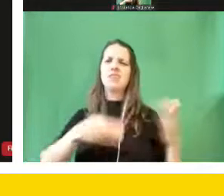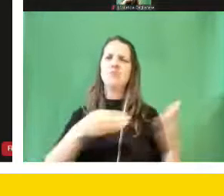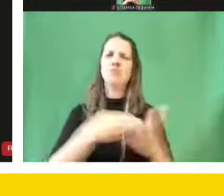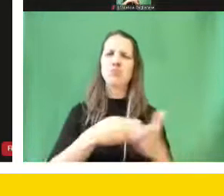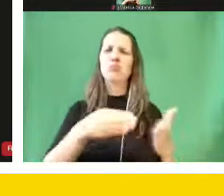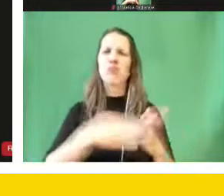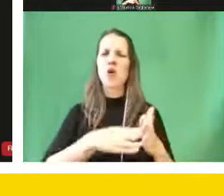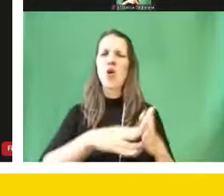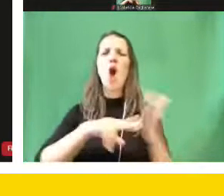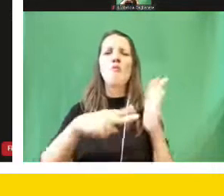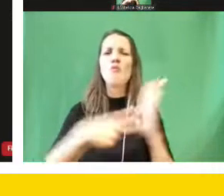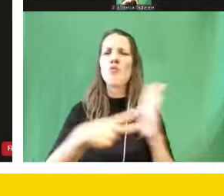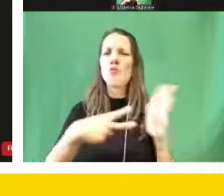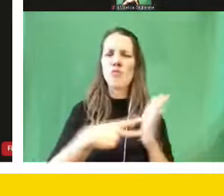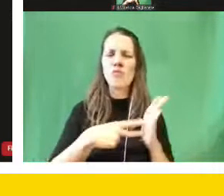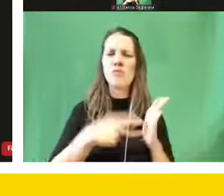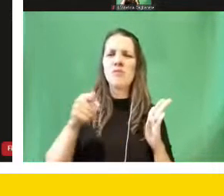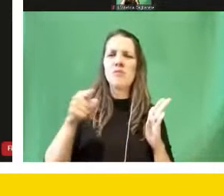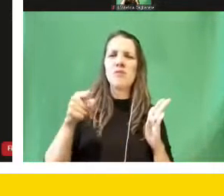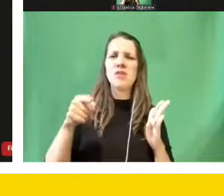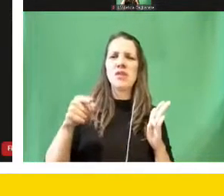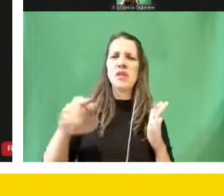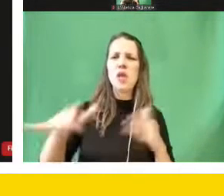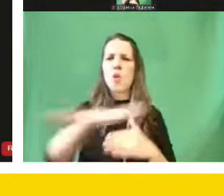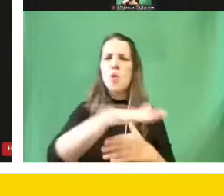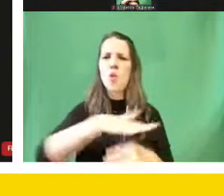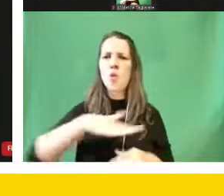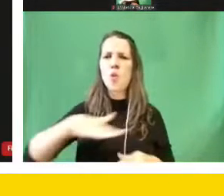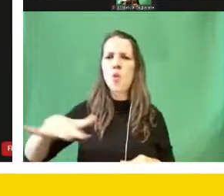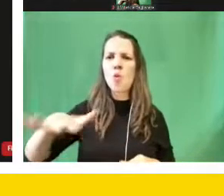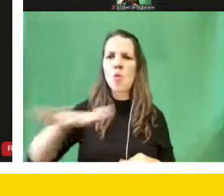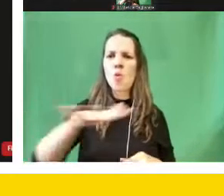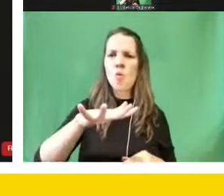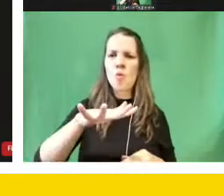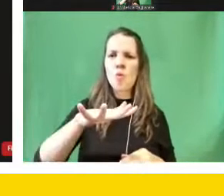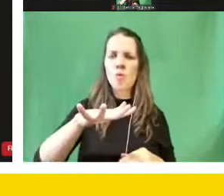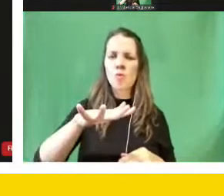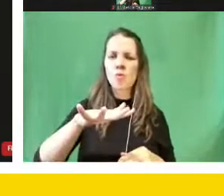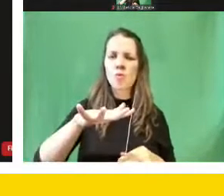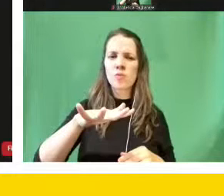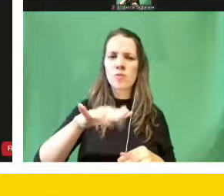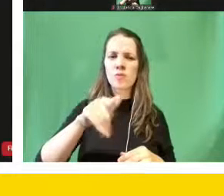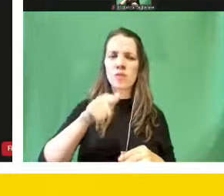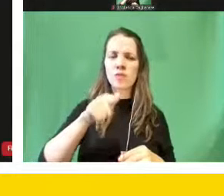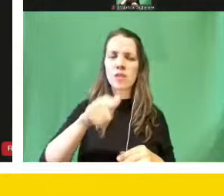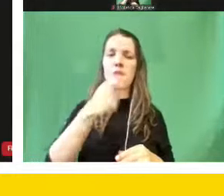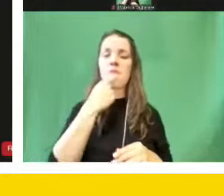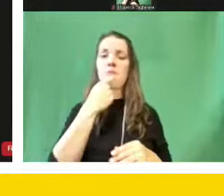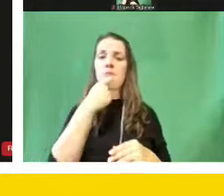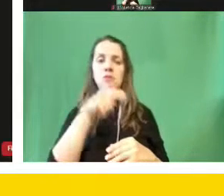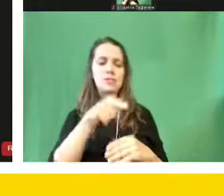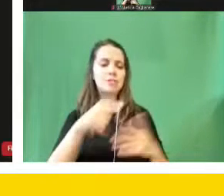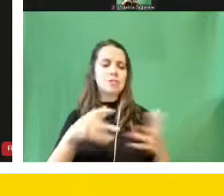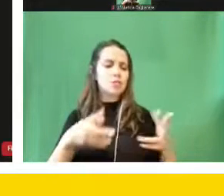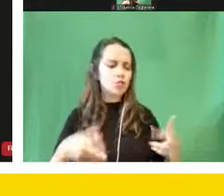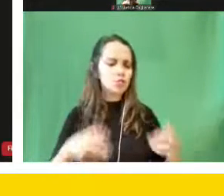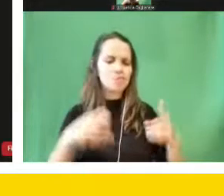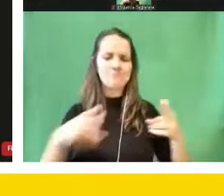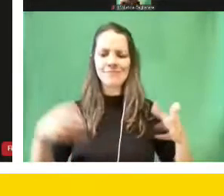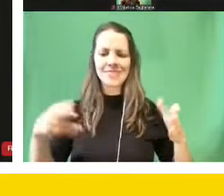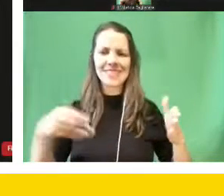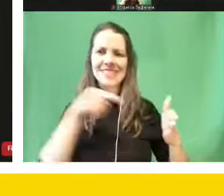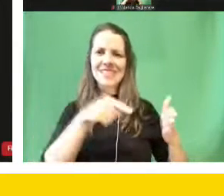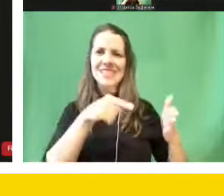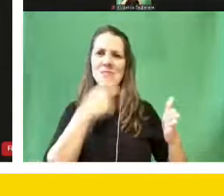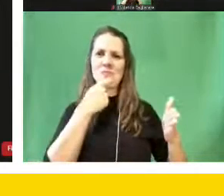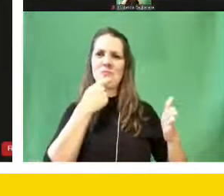Hay todavía un escenario muy fuerte de invisibilización, un escenario muy fuerte de fragmentación y asimilación de la discapacidad